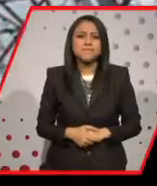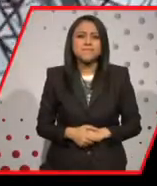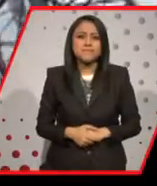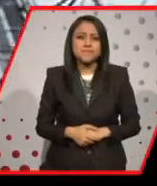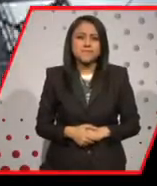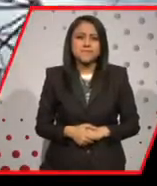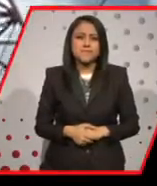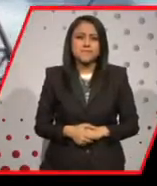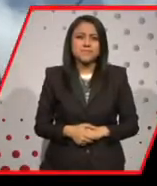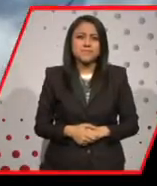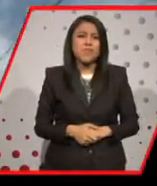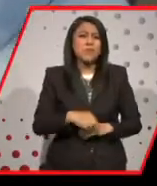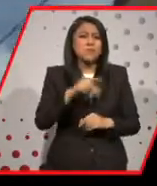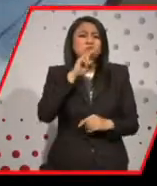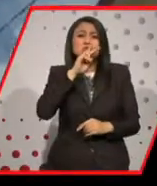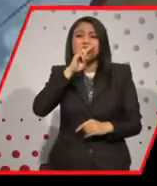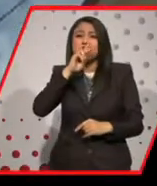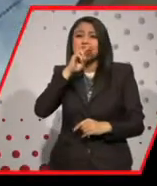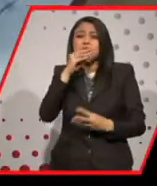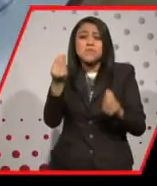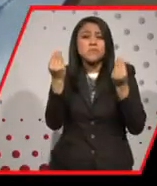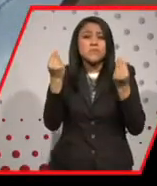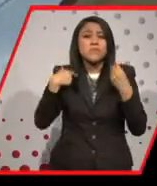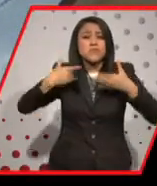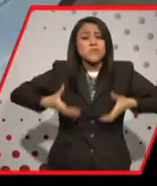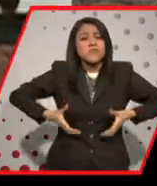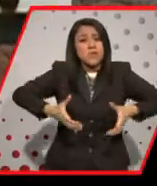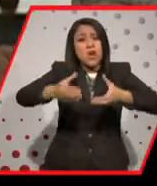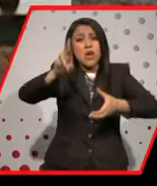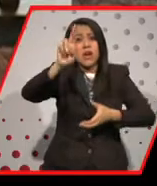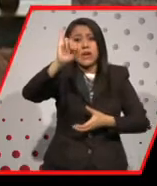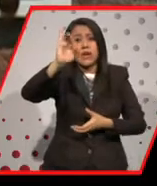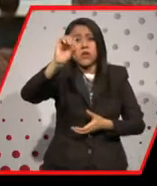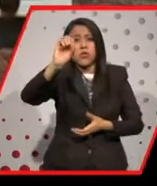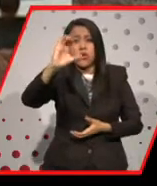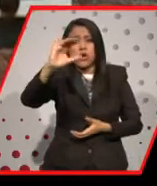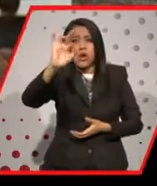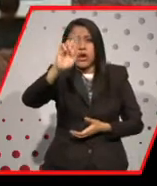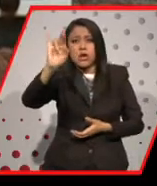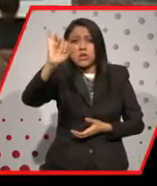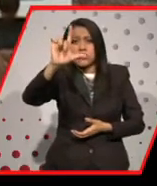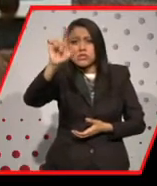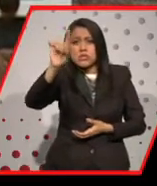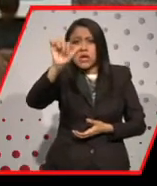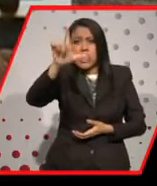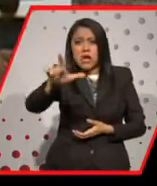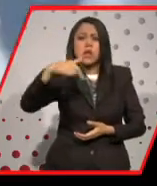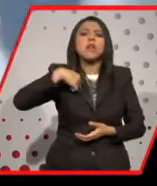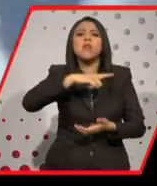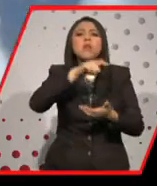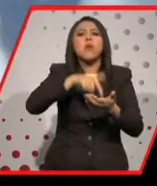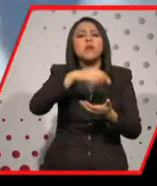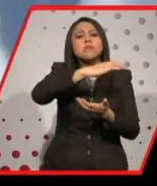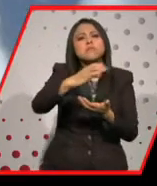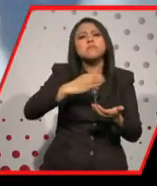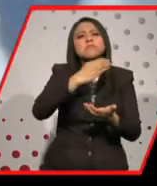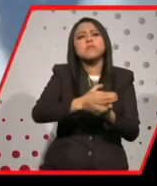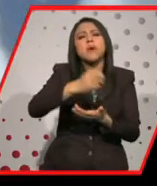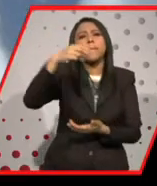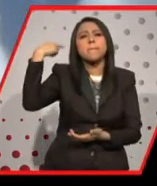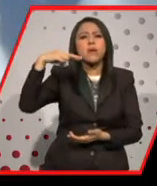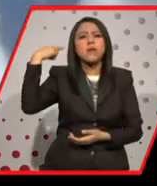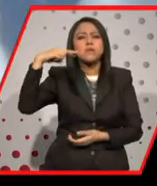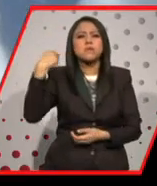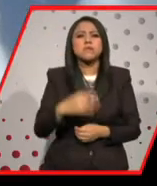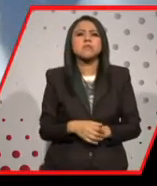constante zozobra y preocupación es como viven los habitantes de la calle Río Nuño entre Carrizal y Papaloapan de la colonia Lomas de Río Medio en Veracruz, cada vez